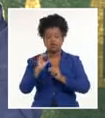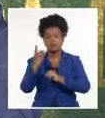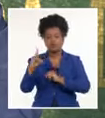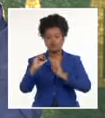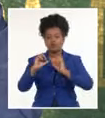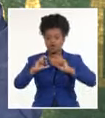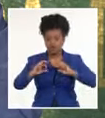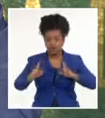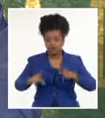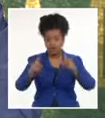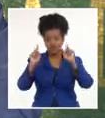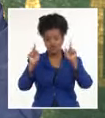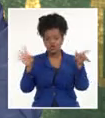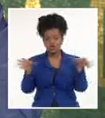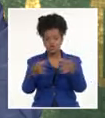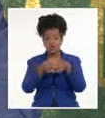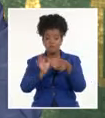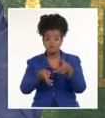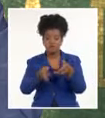con nuestra alianza